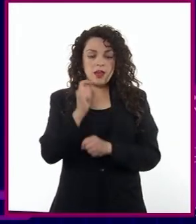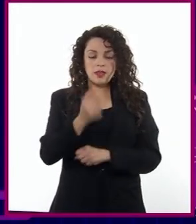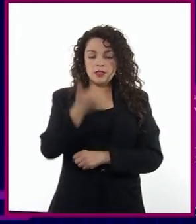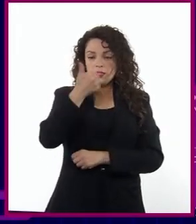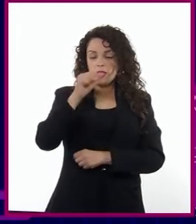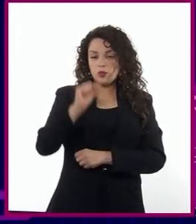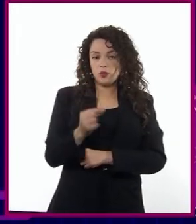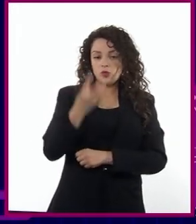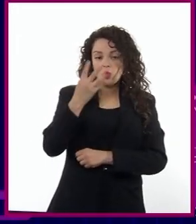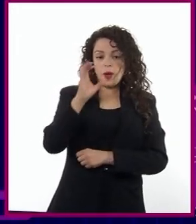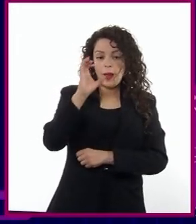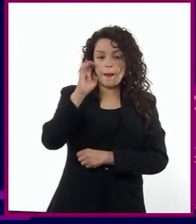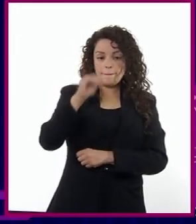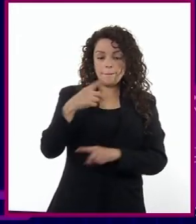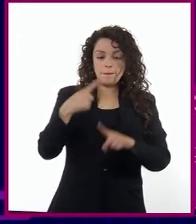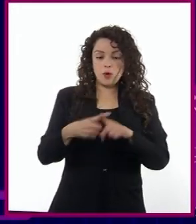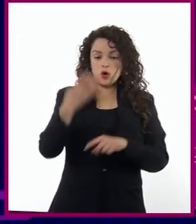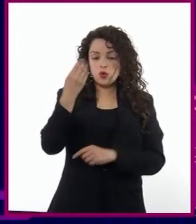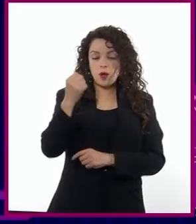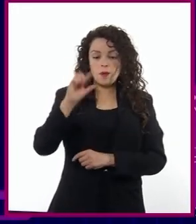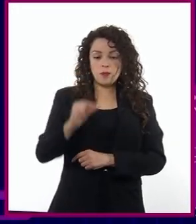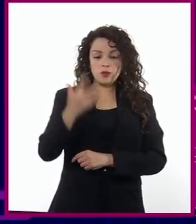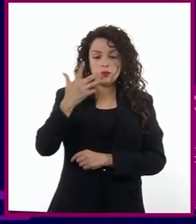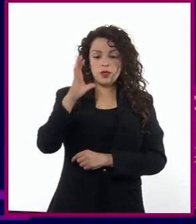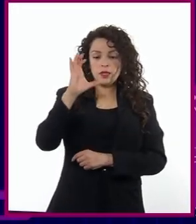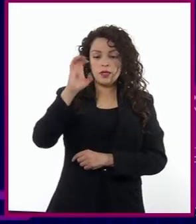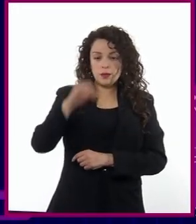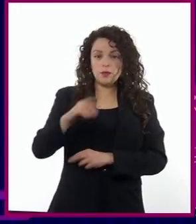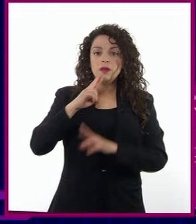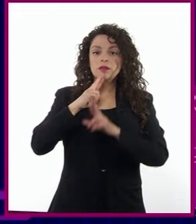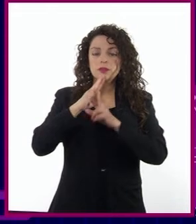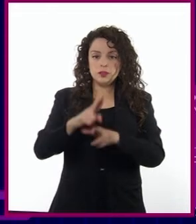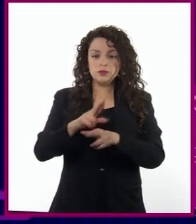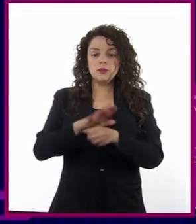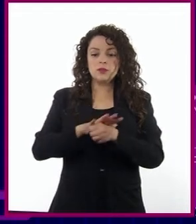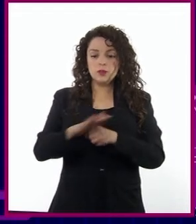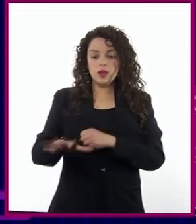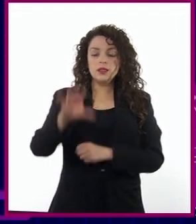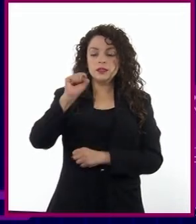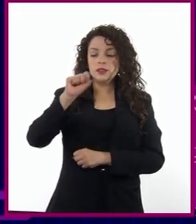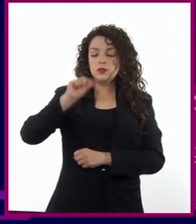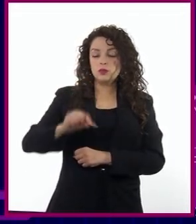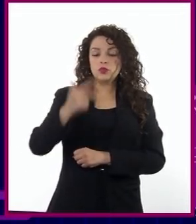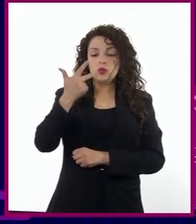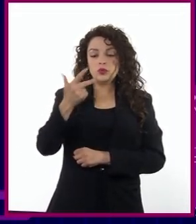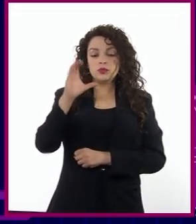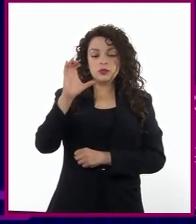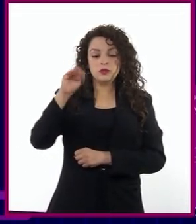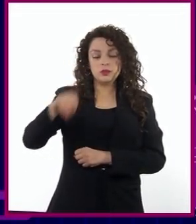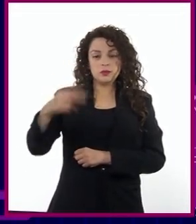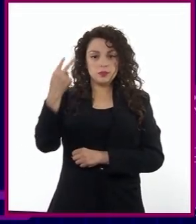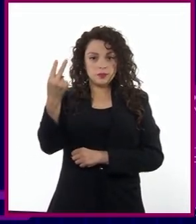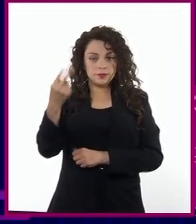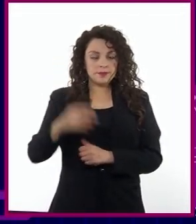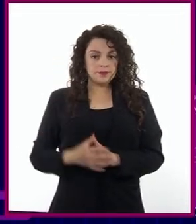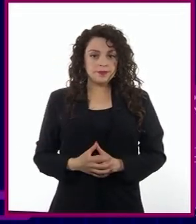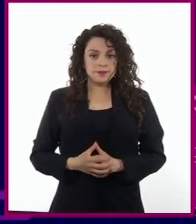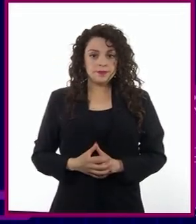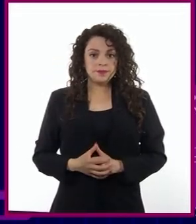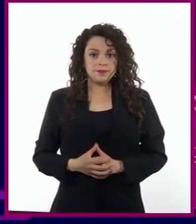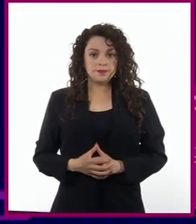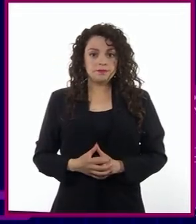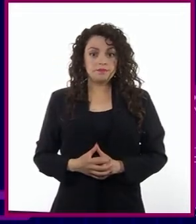6.4 centímetros por 9.5 centímetros es igual a 60.8 centímetros